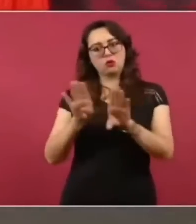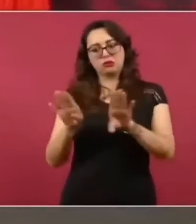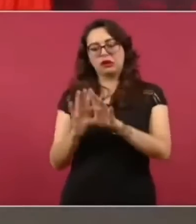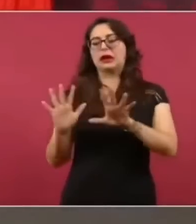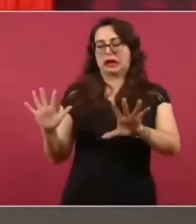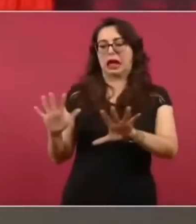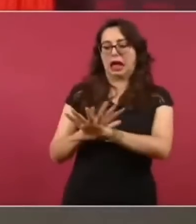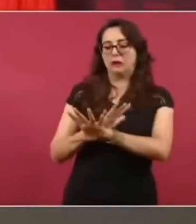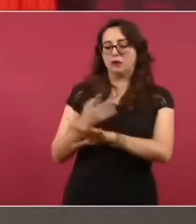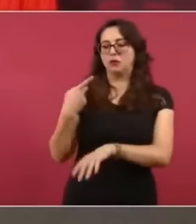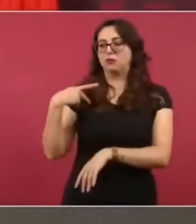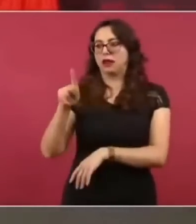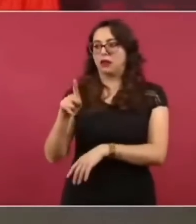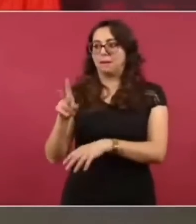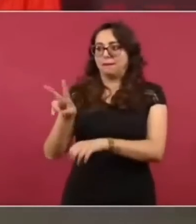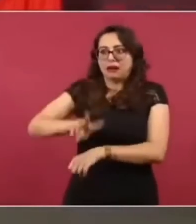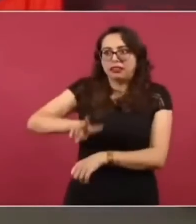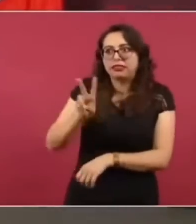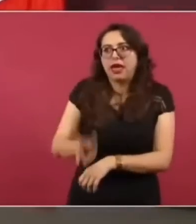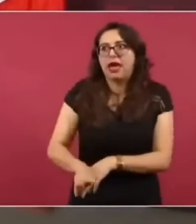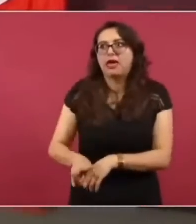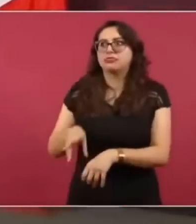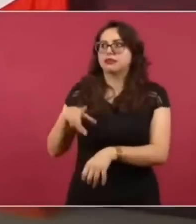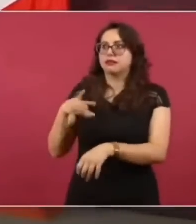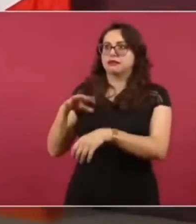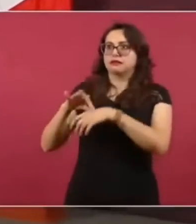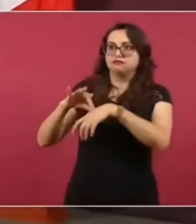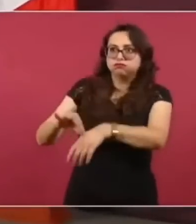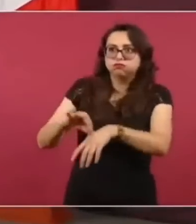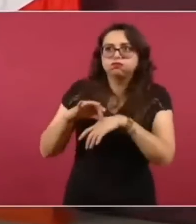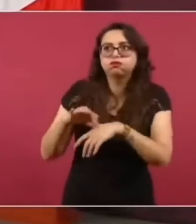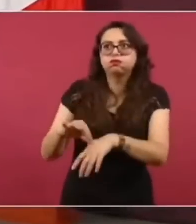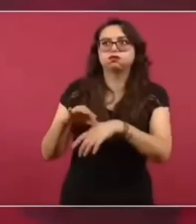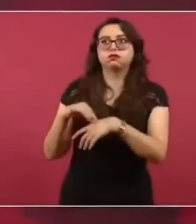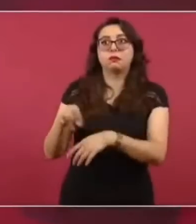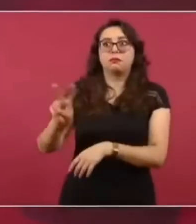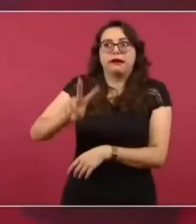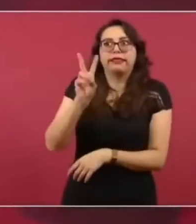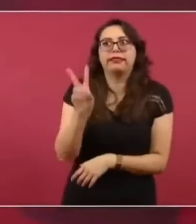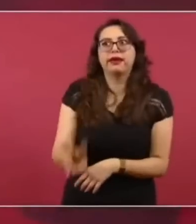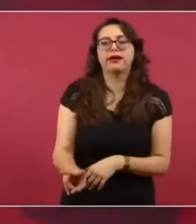cambio un complemento, cambio verdadero.